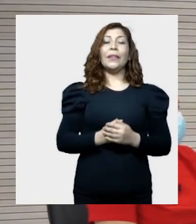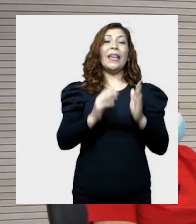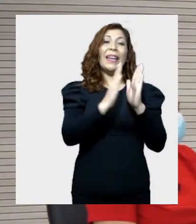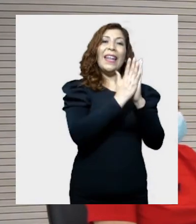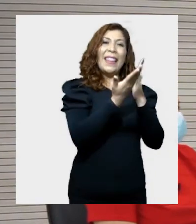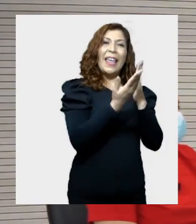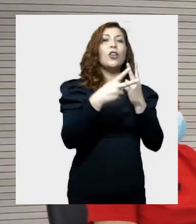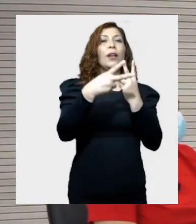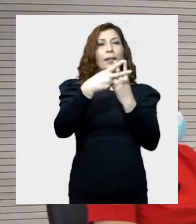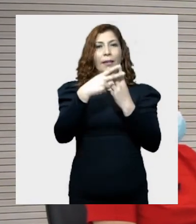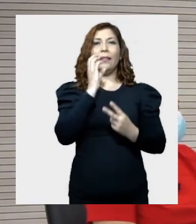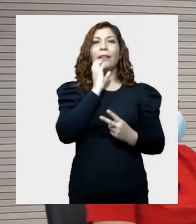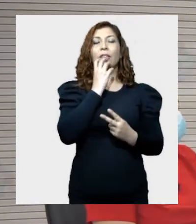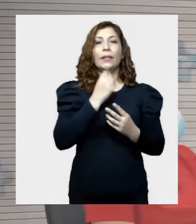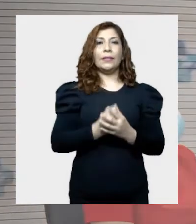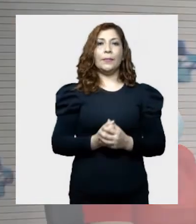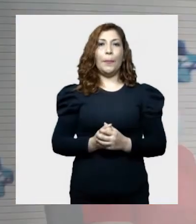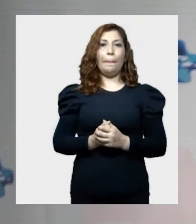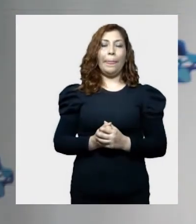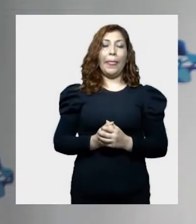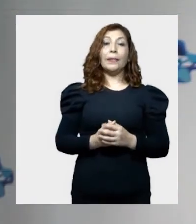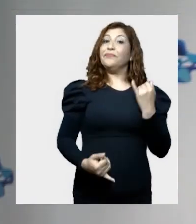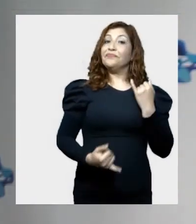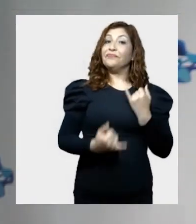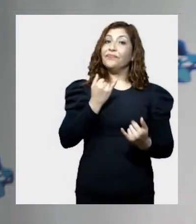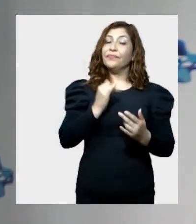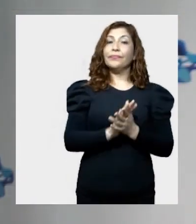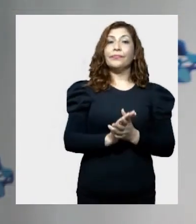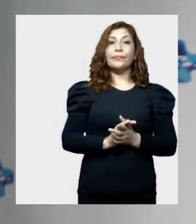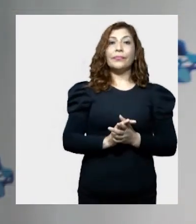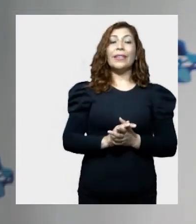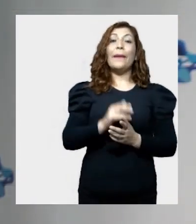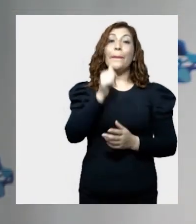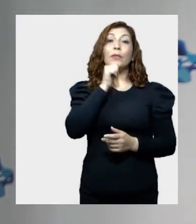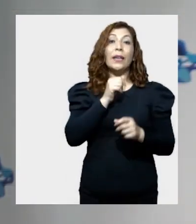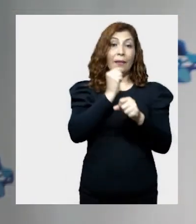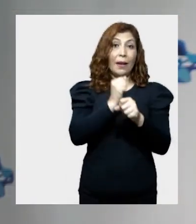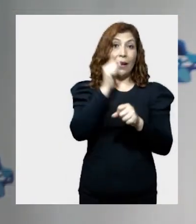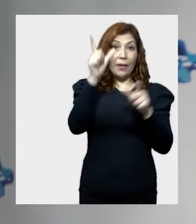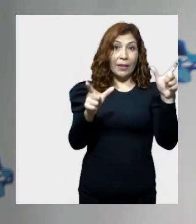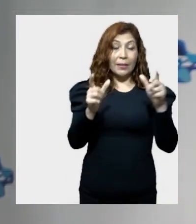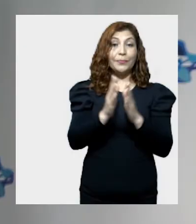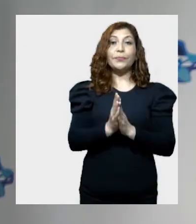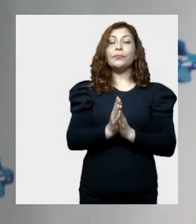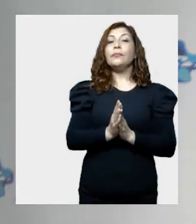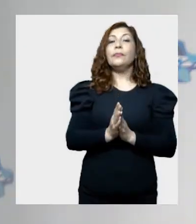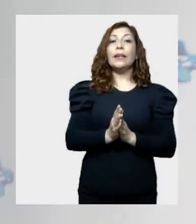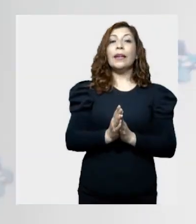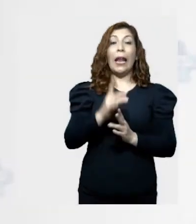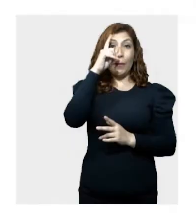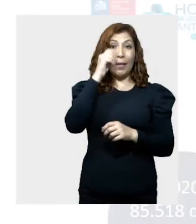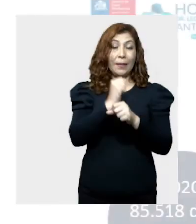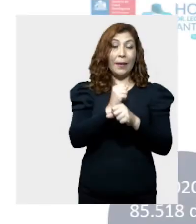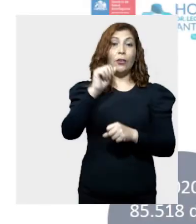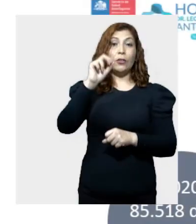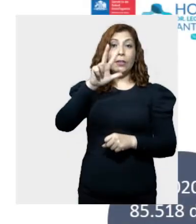La Estrella de Antofagasta. Finalmente, el ausentismo laboral en número de días durante el 2020 fue